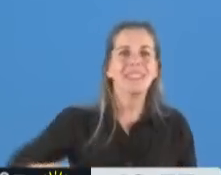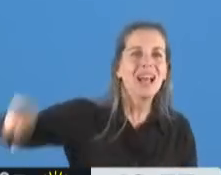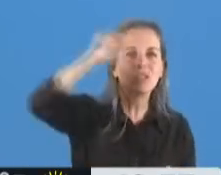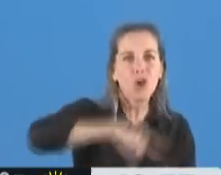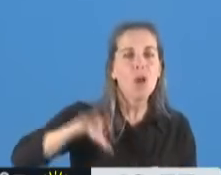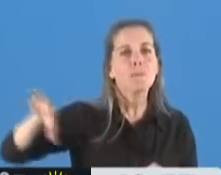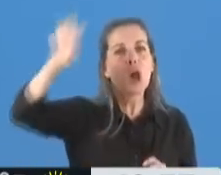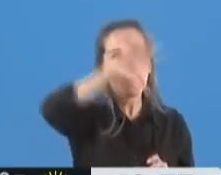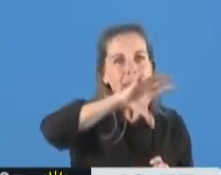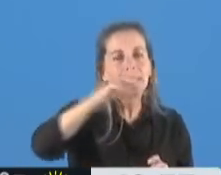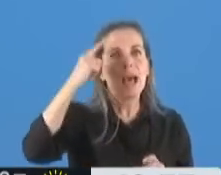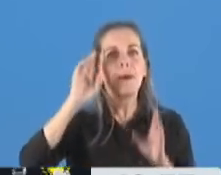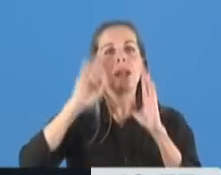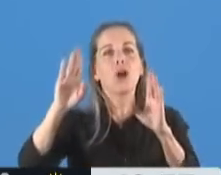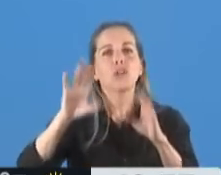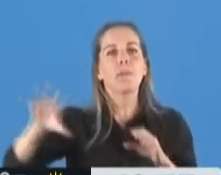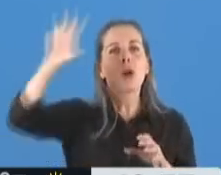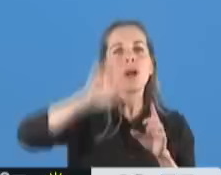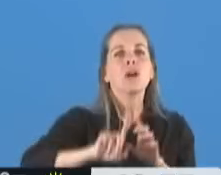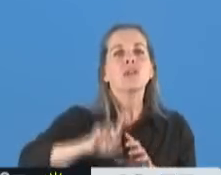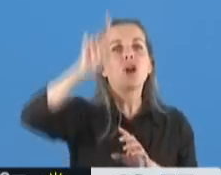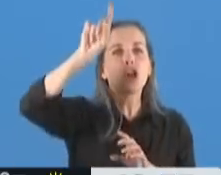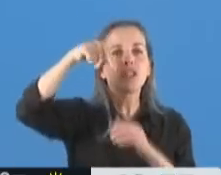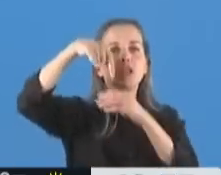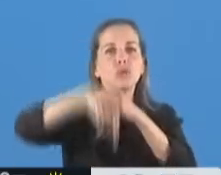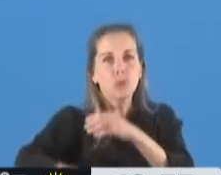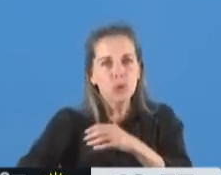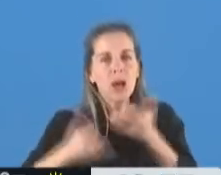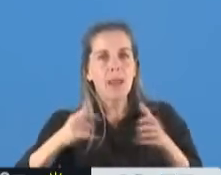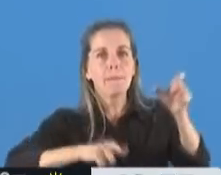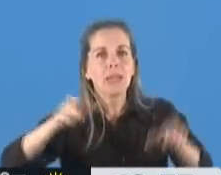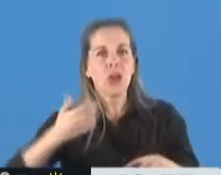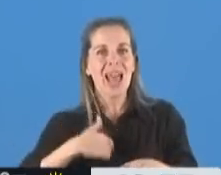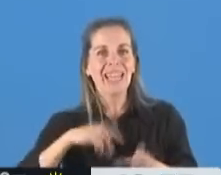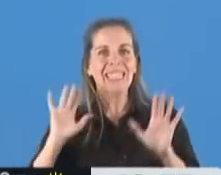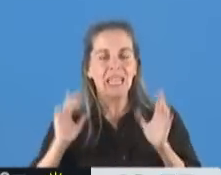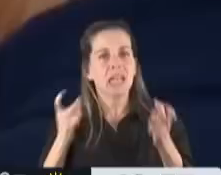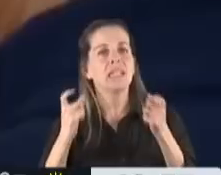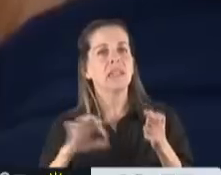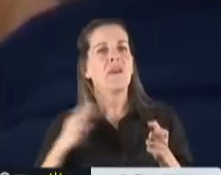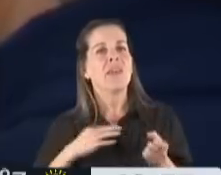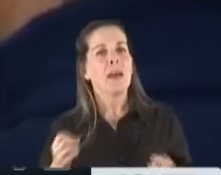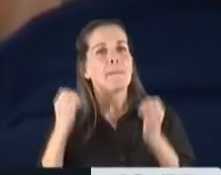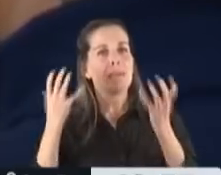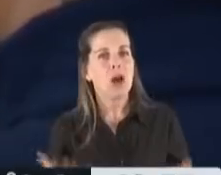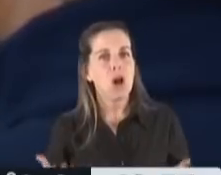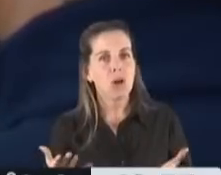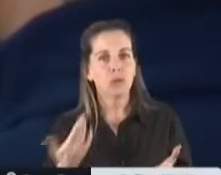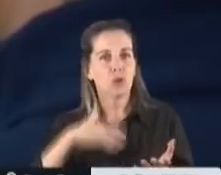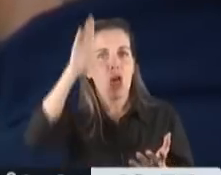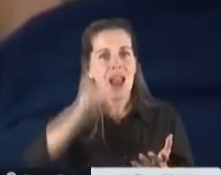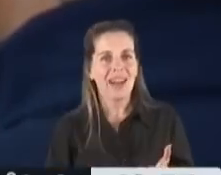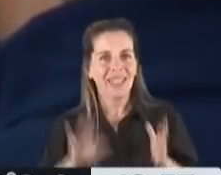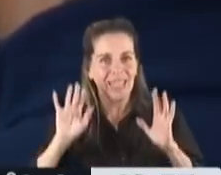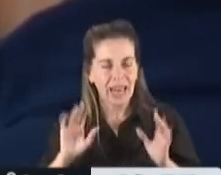para poner atención en el sur, donde viven argentinos y argentinas que necesitan vivir mejor. Necesitan vivir